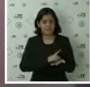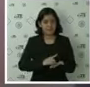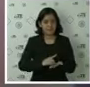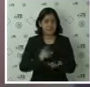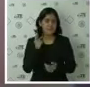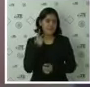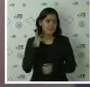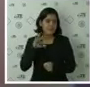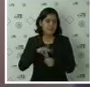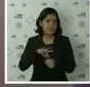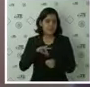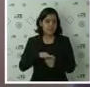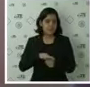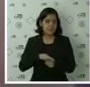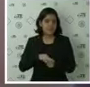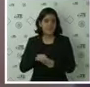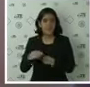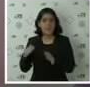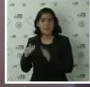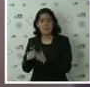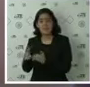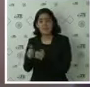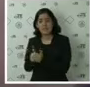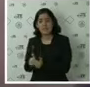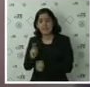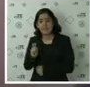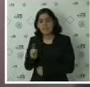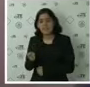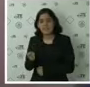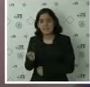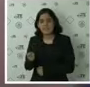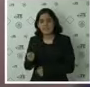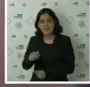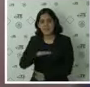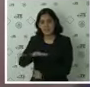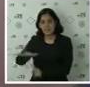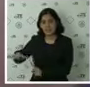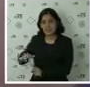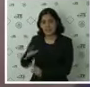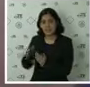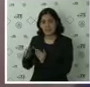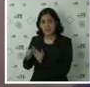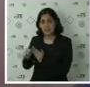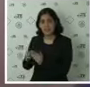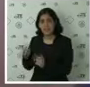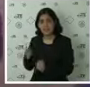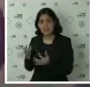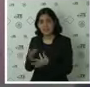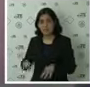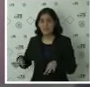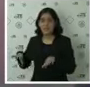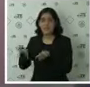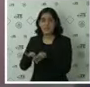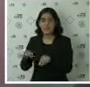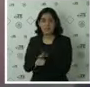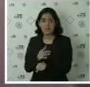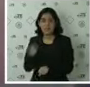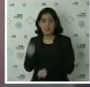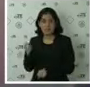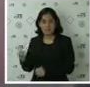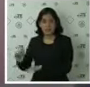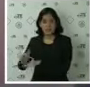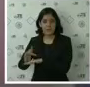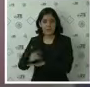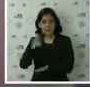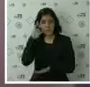confinamiento podría suponer un reto, puesto que el entorno se vuelve único y decisivo al tomar decisiones. Con esto me refiero a que al estar en un